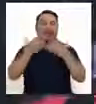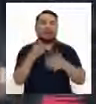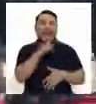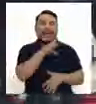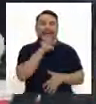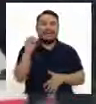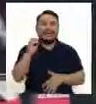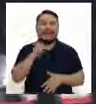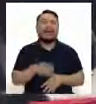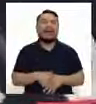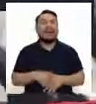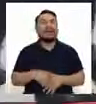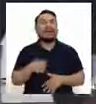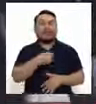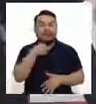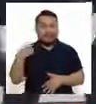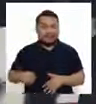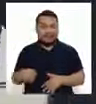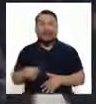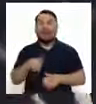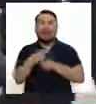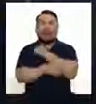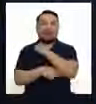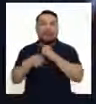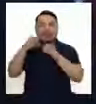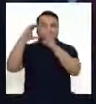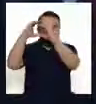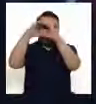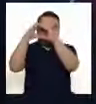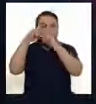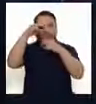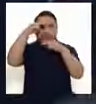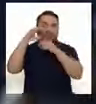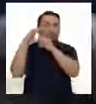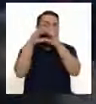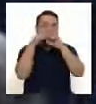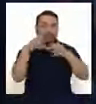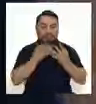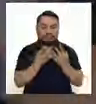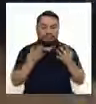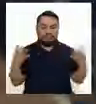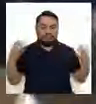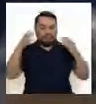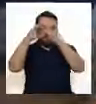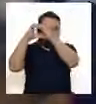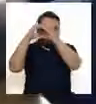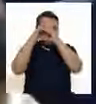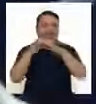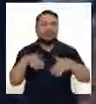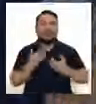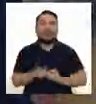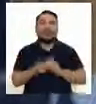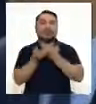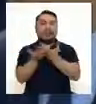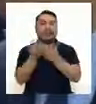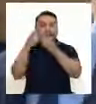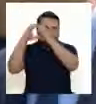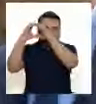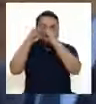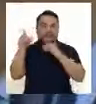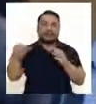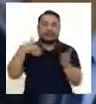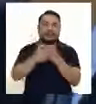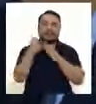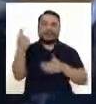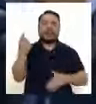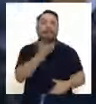100 visitantes chinos y de otras nacionalidades los que se han apostado aquí para transmitir esta